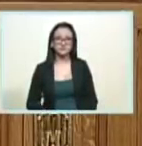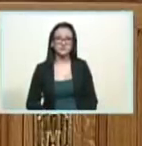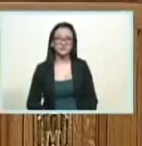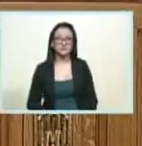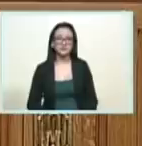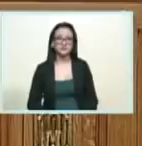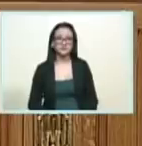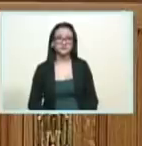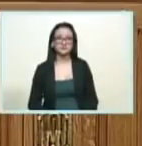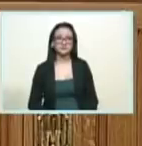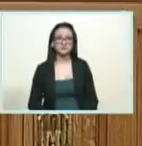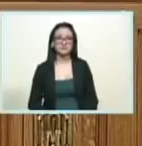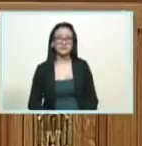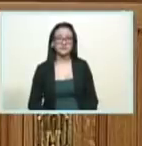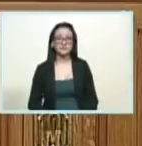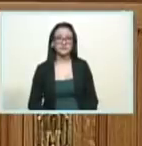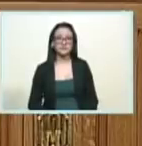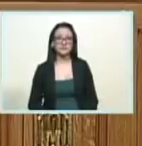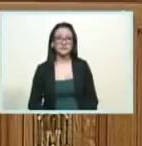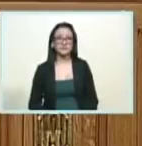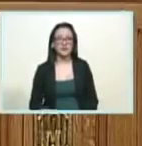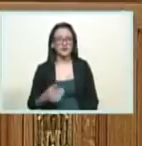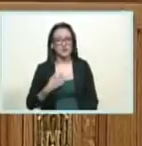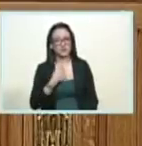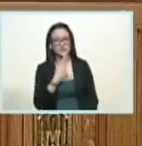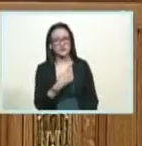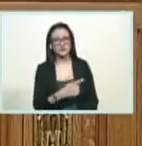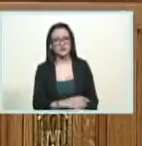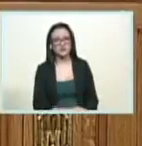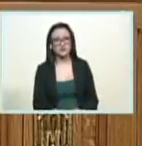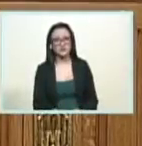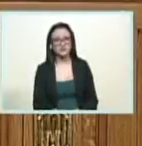Y lo dije más allá del cansancio.